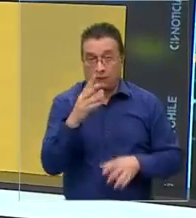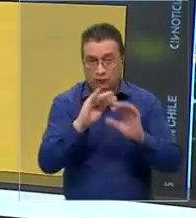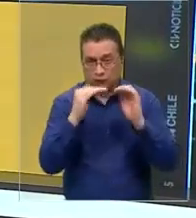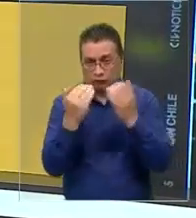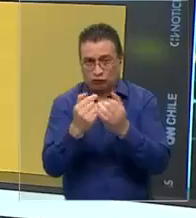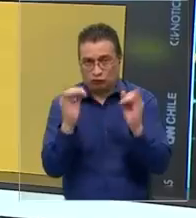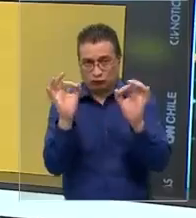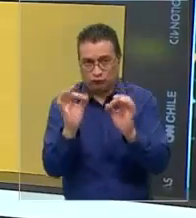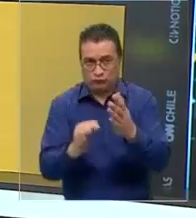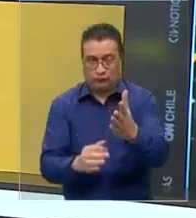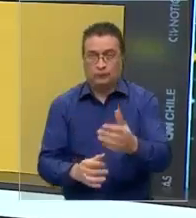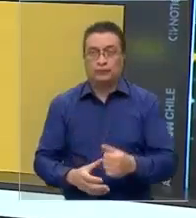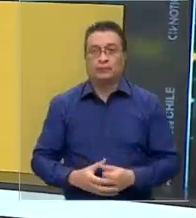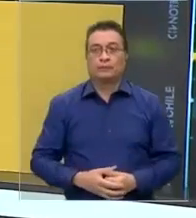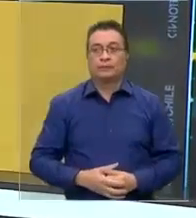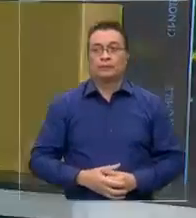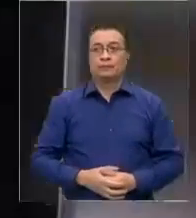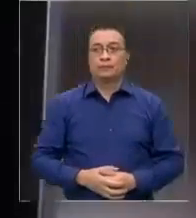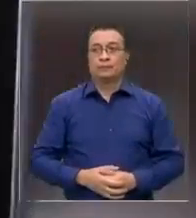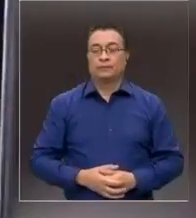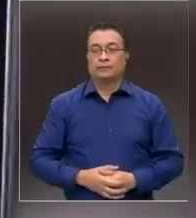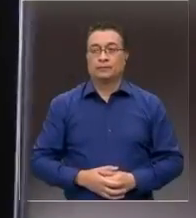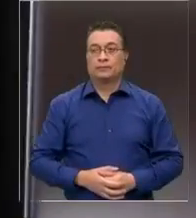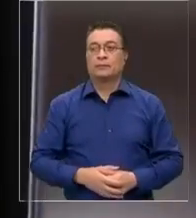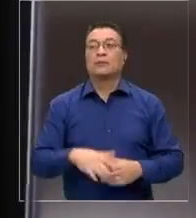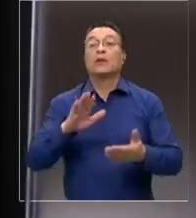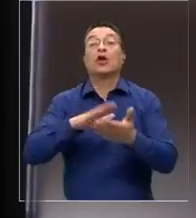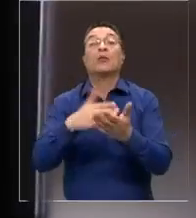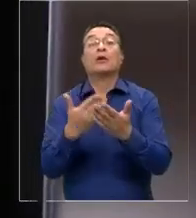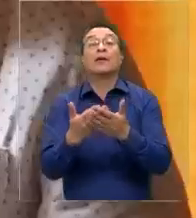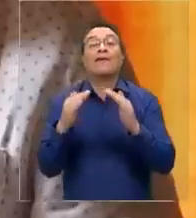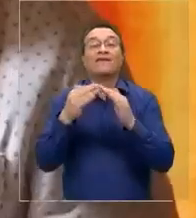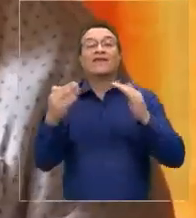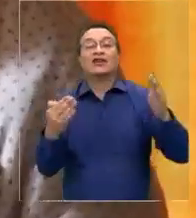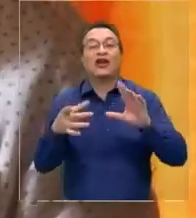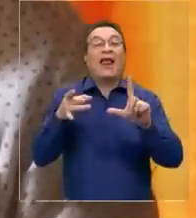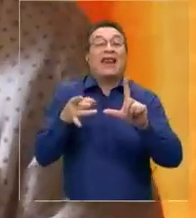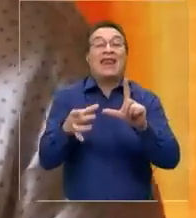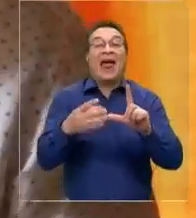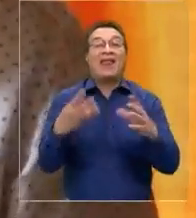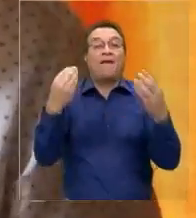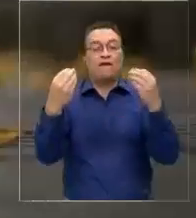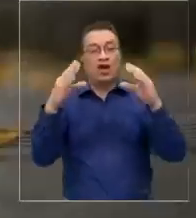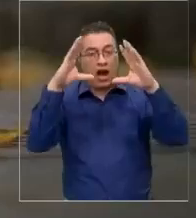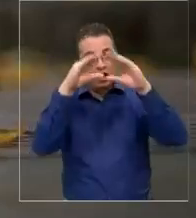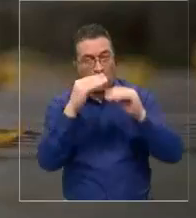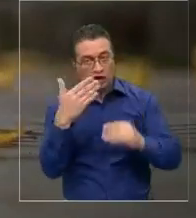Vega y Rodrigo Yamaguchi. ¿Cómo están, vecinos de Linares? Muy buenas noches.